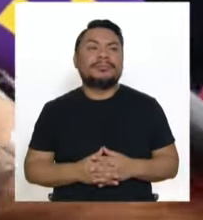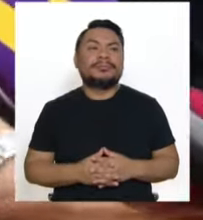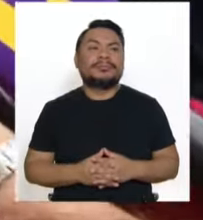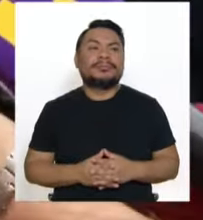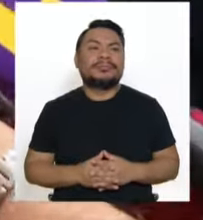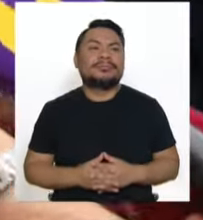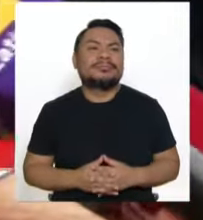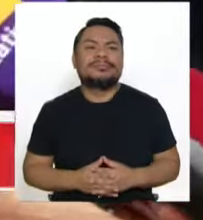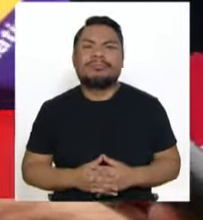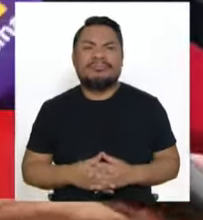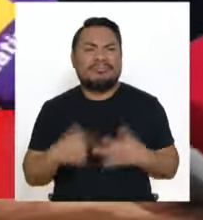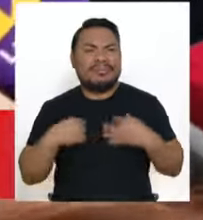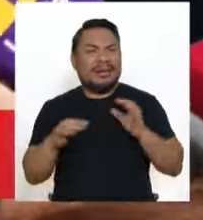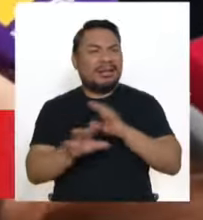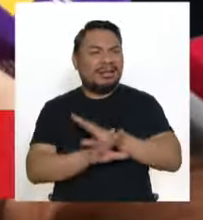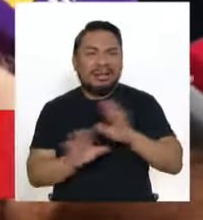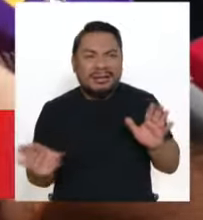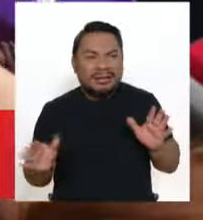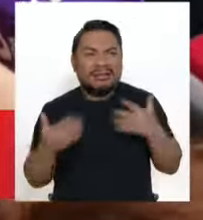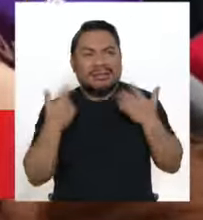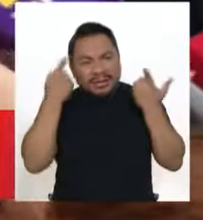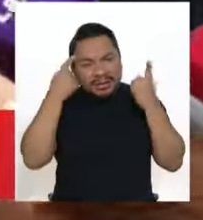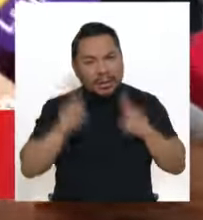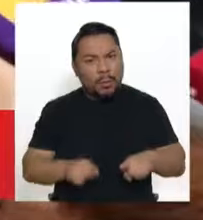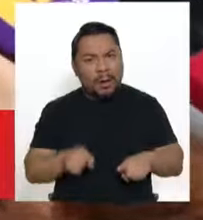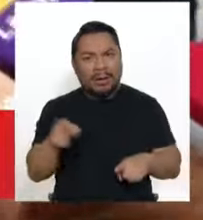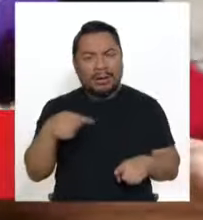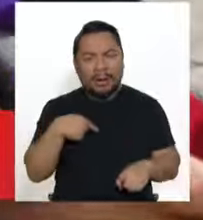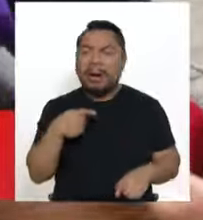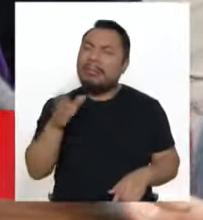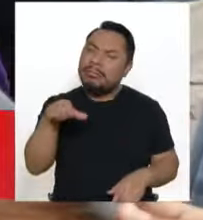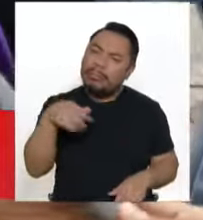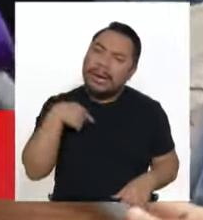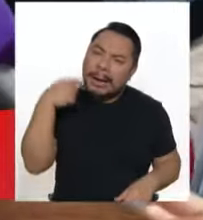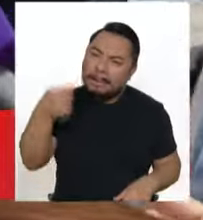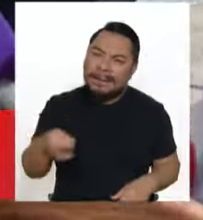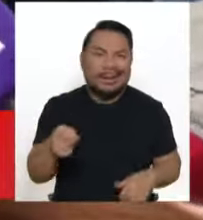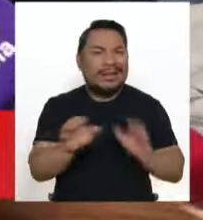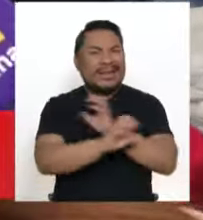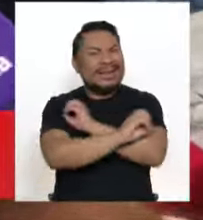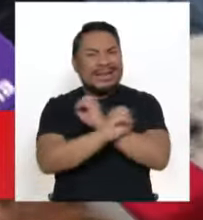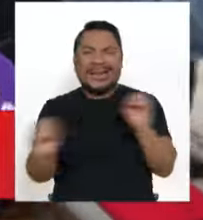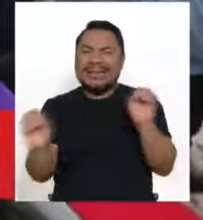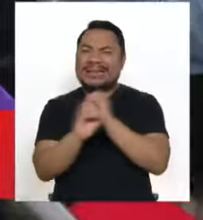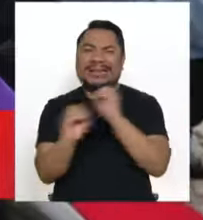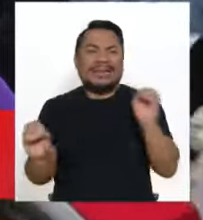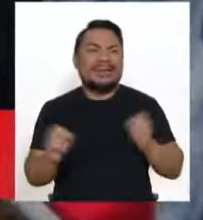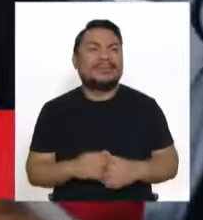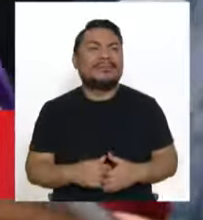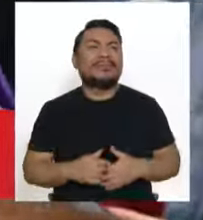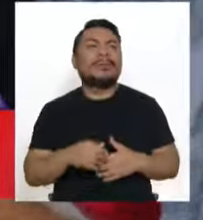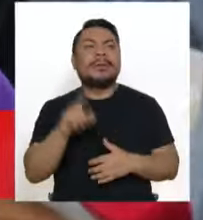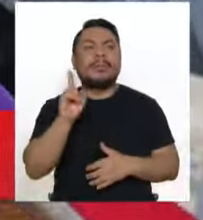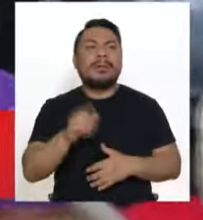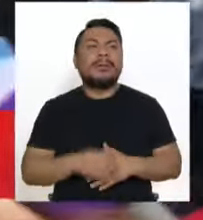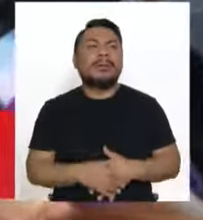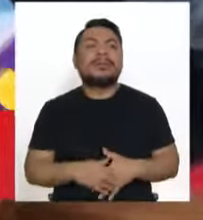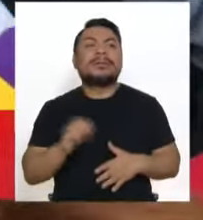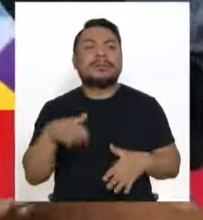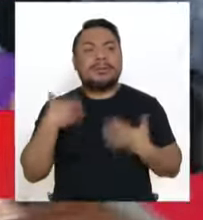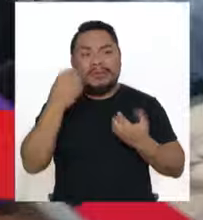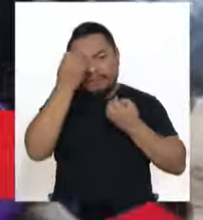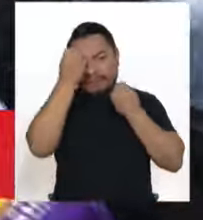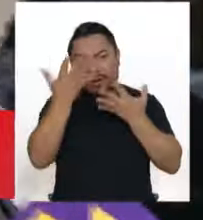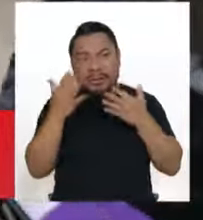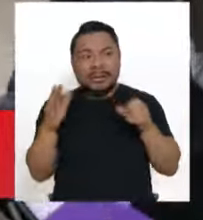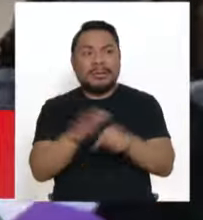No hemos tenido nosotros ningún acuerdo de ese tipo, ninguno, y lo descarto completamente. Sin embargo, para